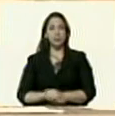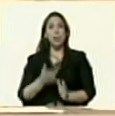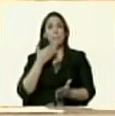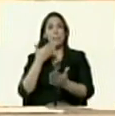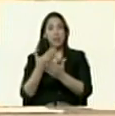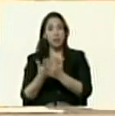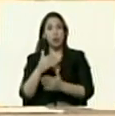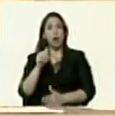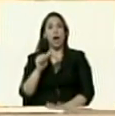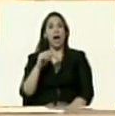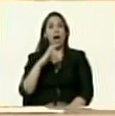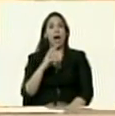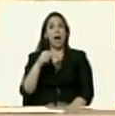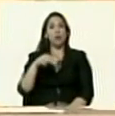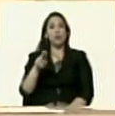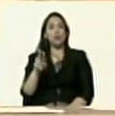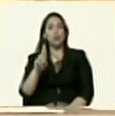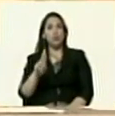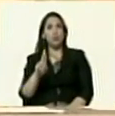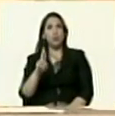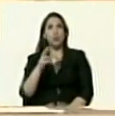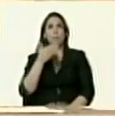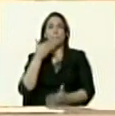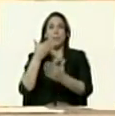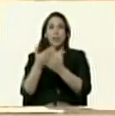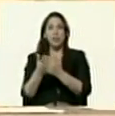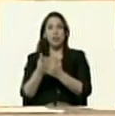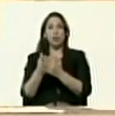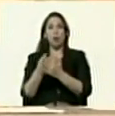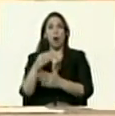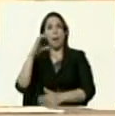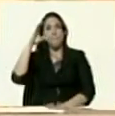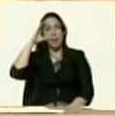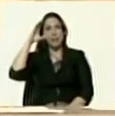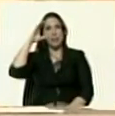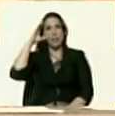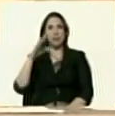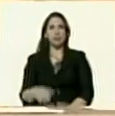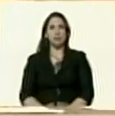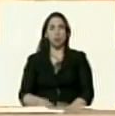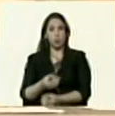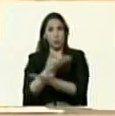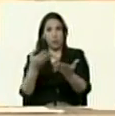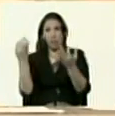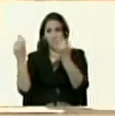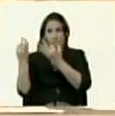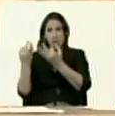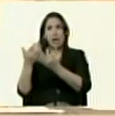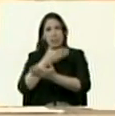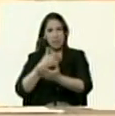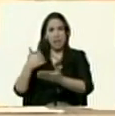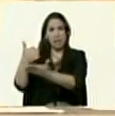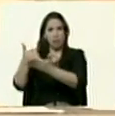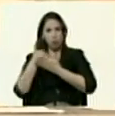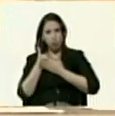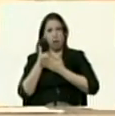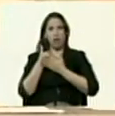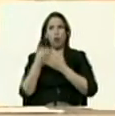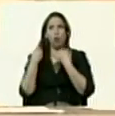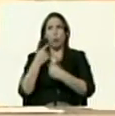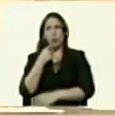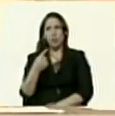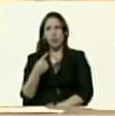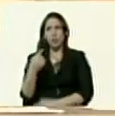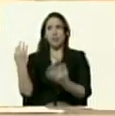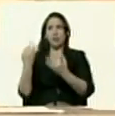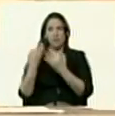ACNUR, le he pedido a Bachelet, si ustedes de verdad quieren ayudar, como dicen, de